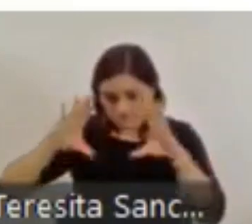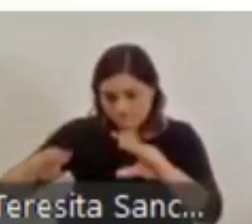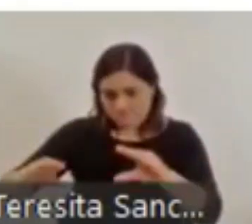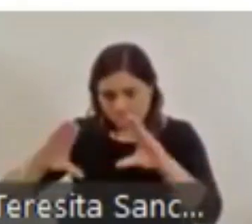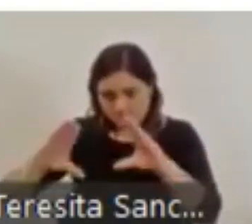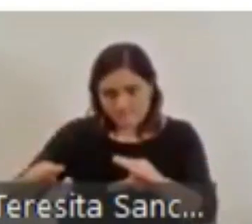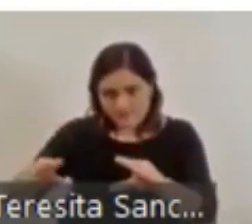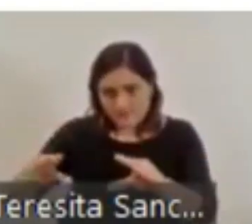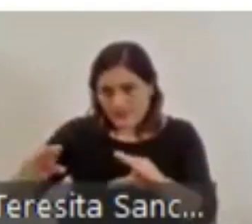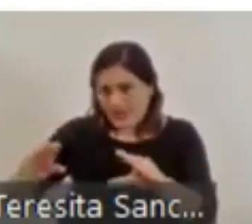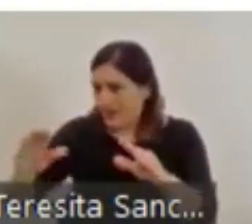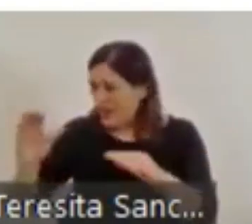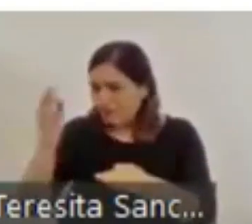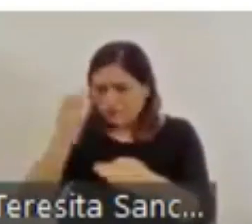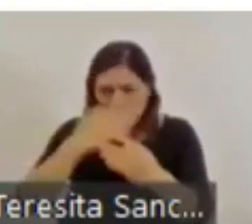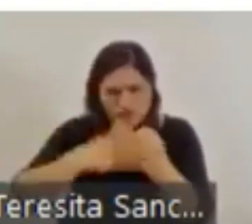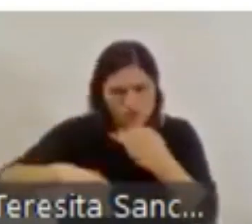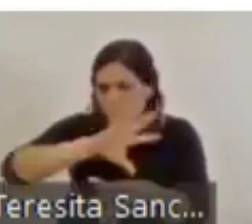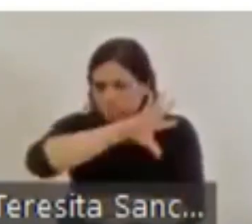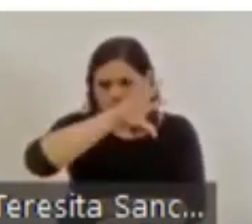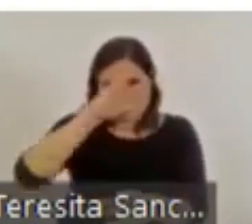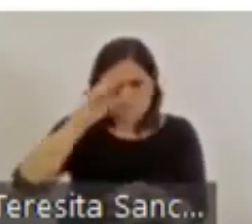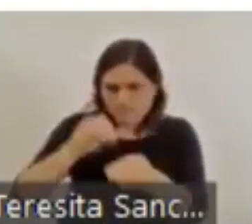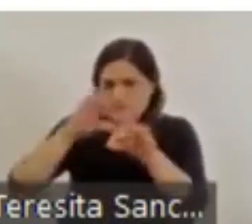en todo su